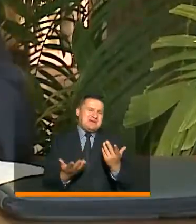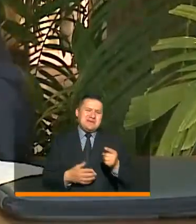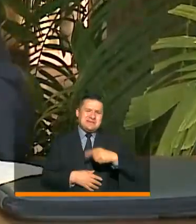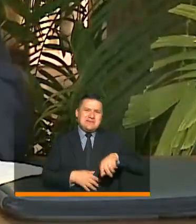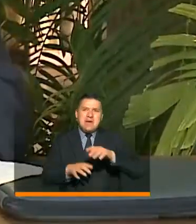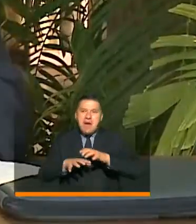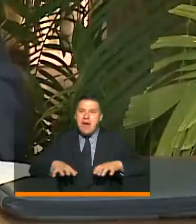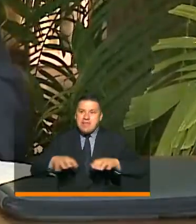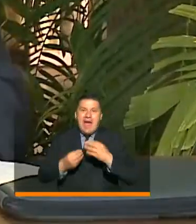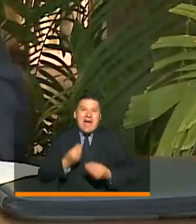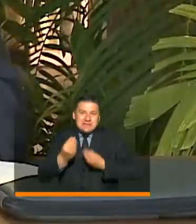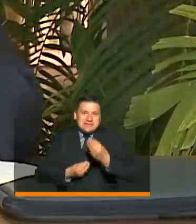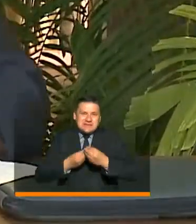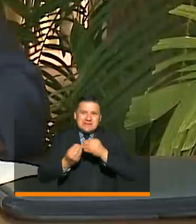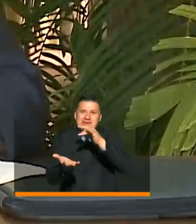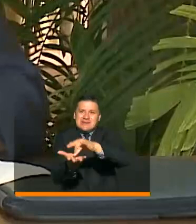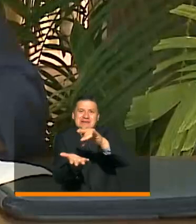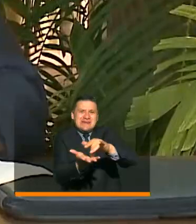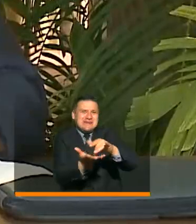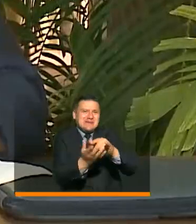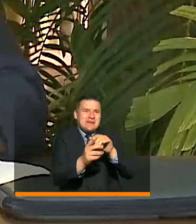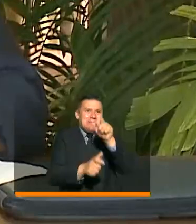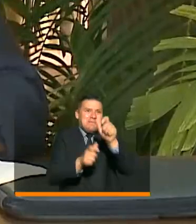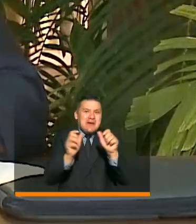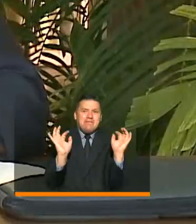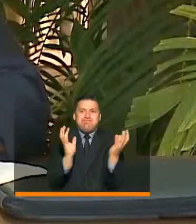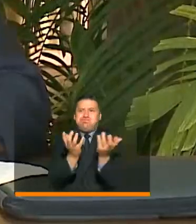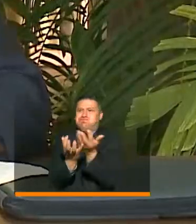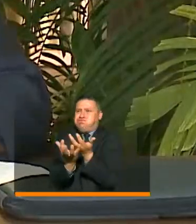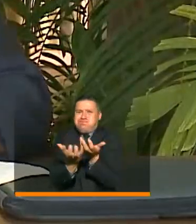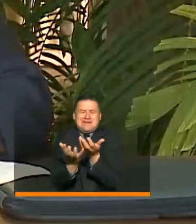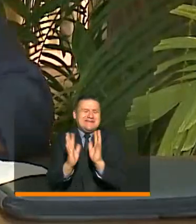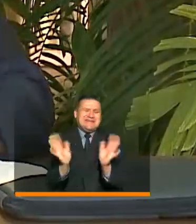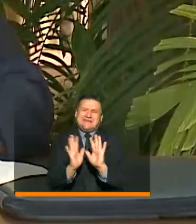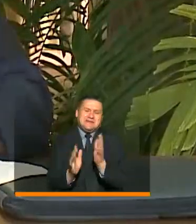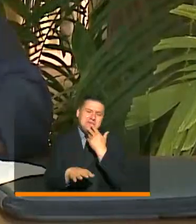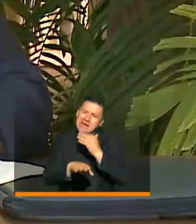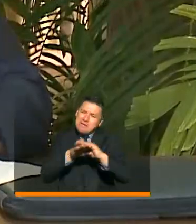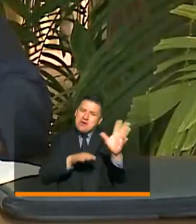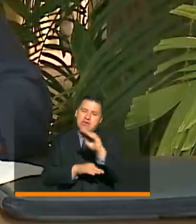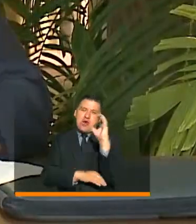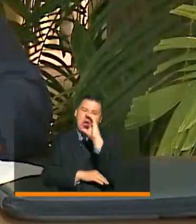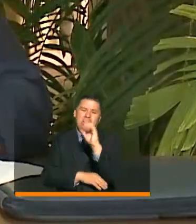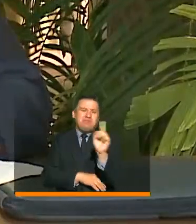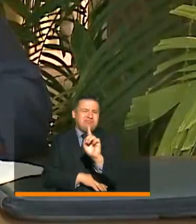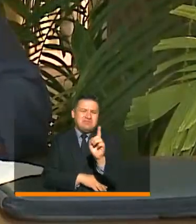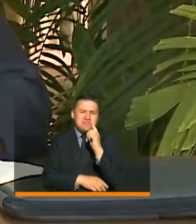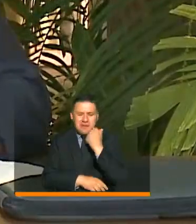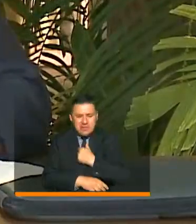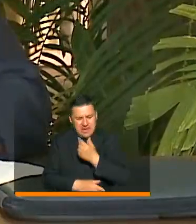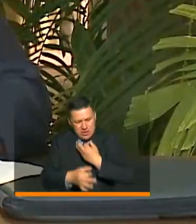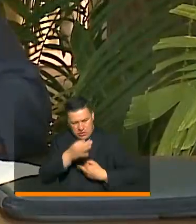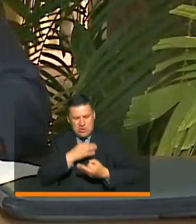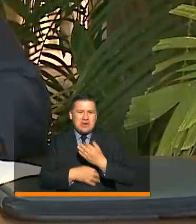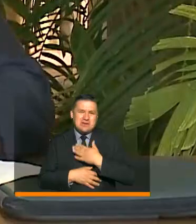tipo de actividades que generan un mayor riesgo. Entonces, la invitación es a todos los colombianos a cuidarnos en estas